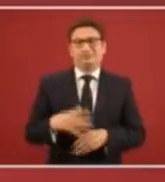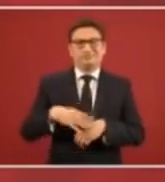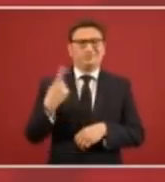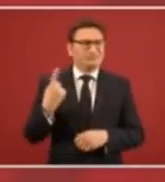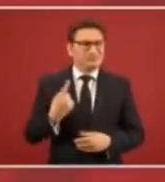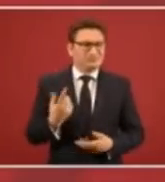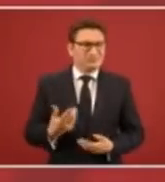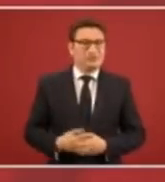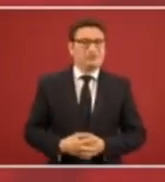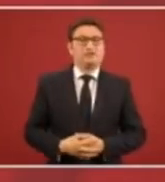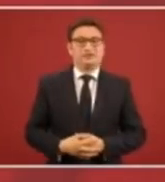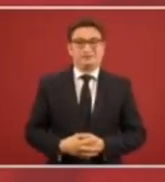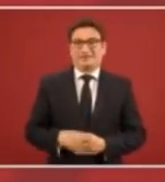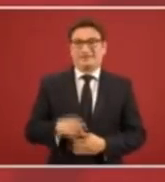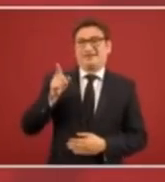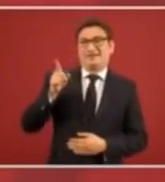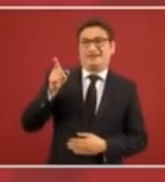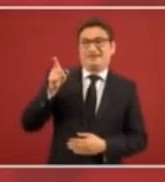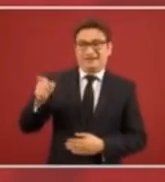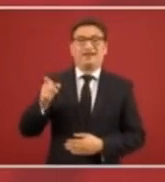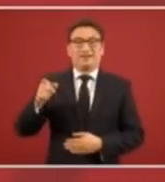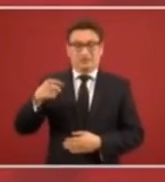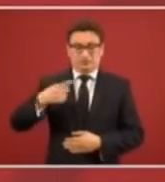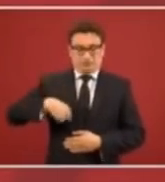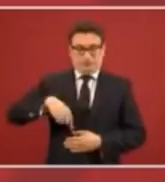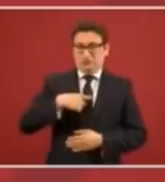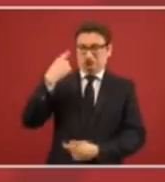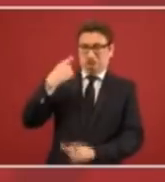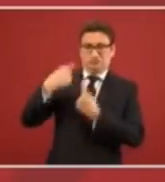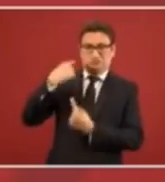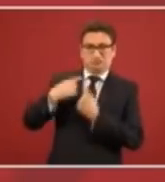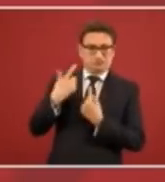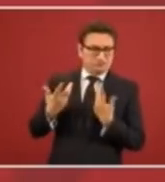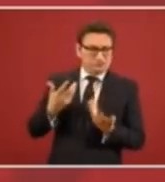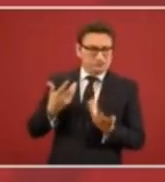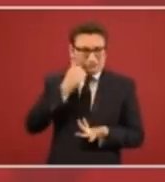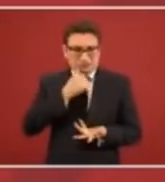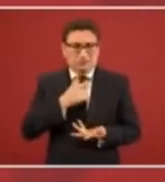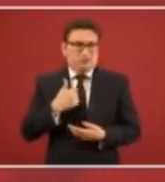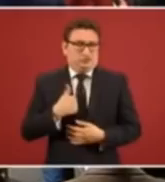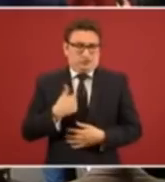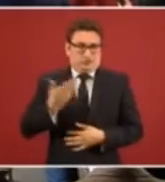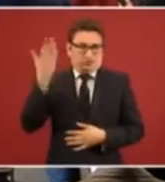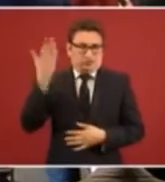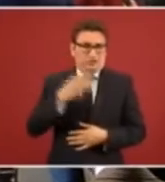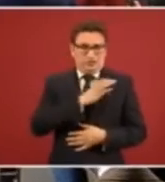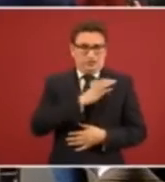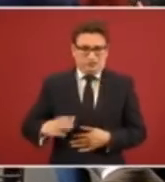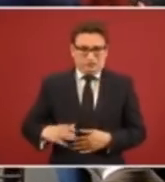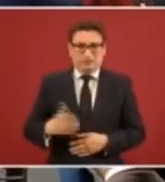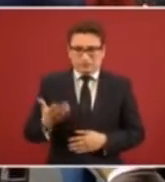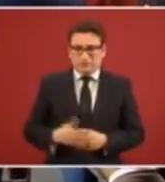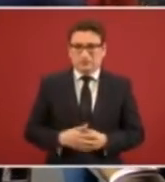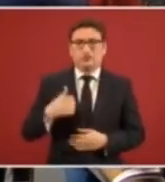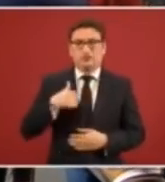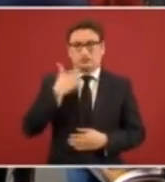porque él estaba en contra de nosotros. Entonces, yo era candidato